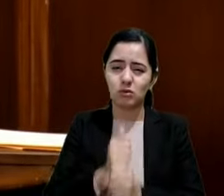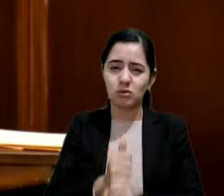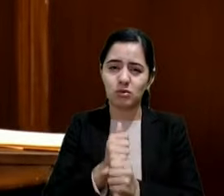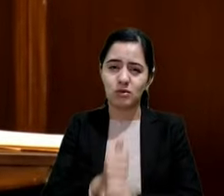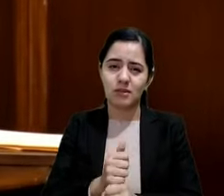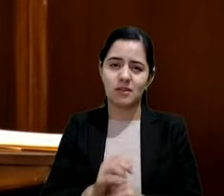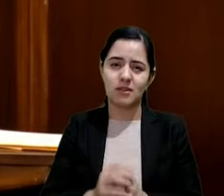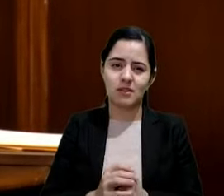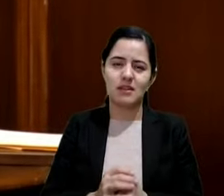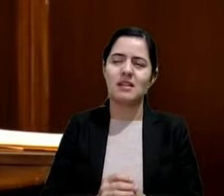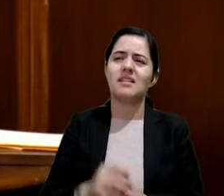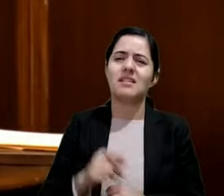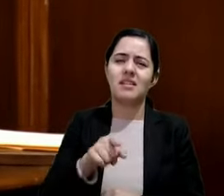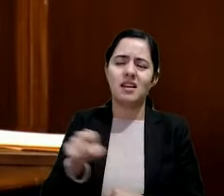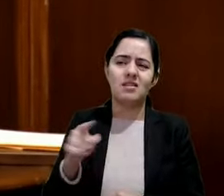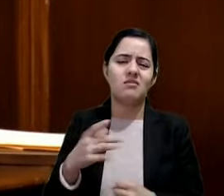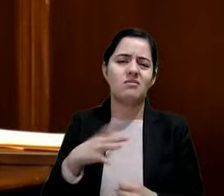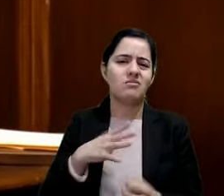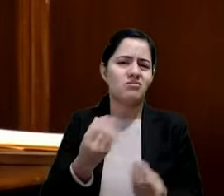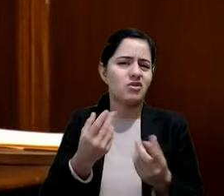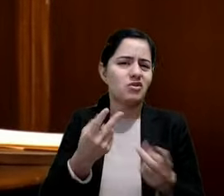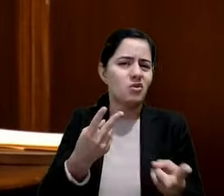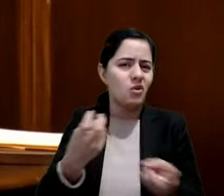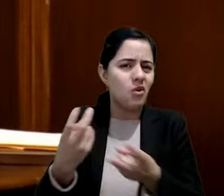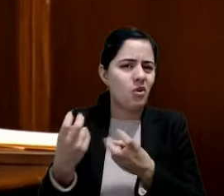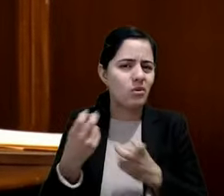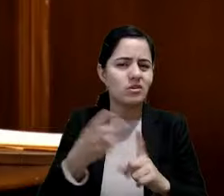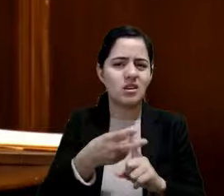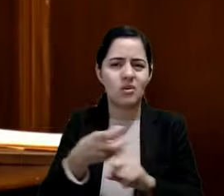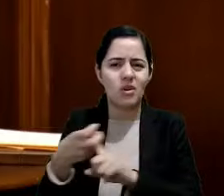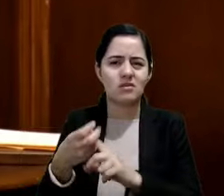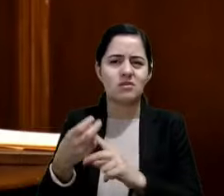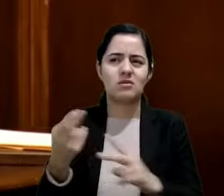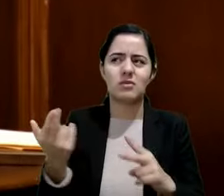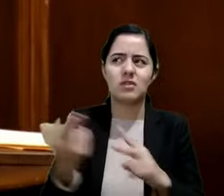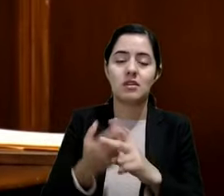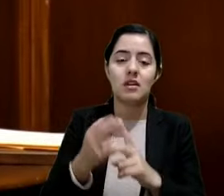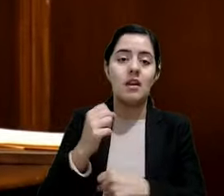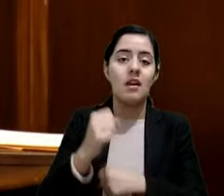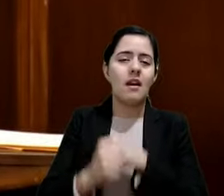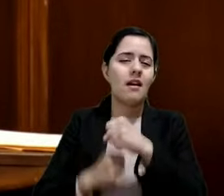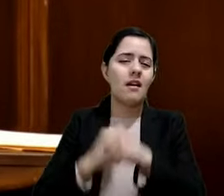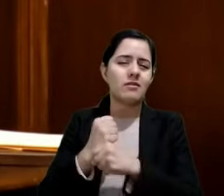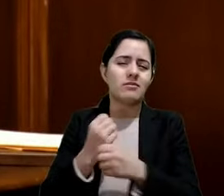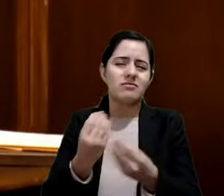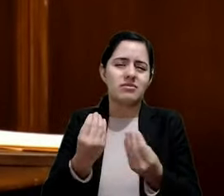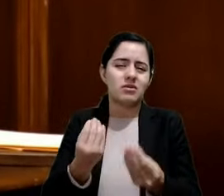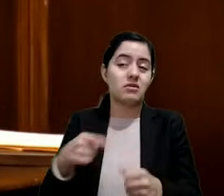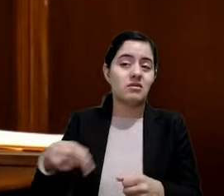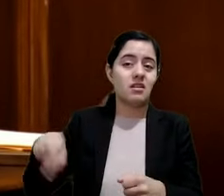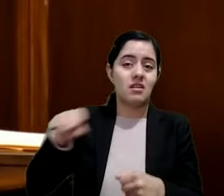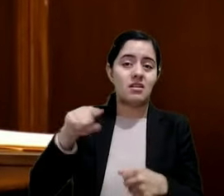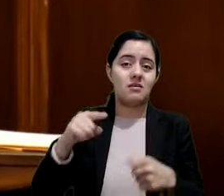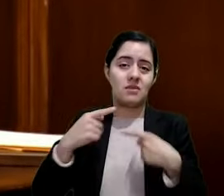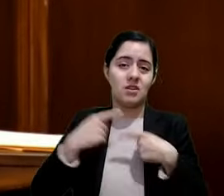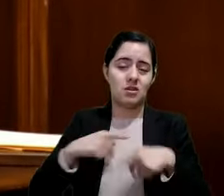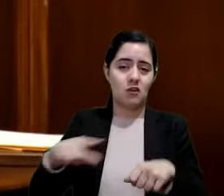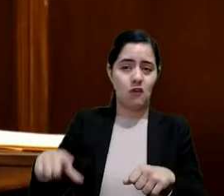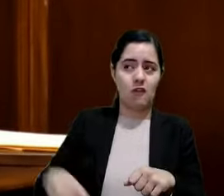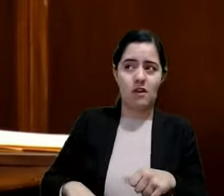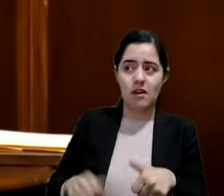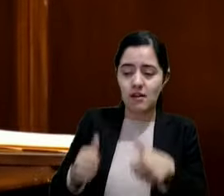robos, secuestros y homicidios que por años, por administraciones, fueron